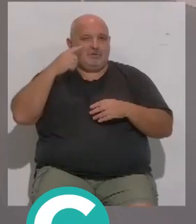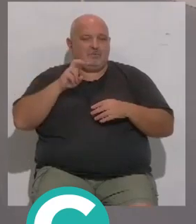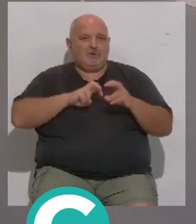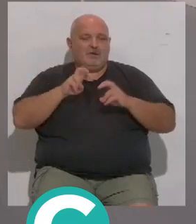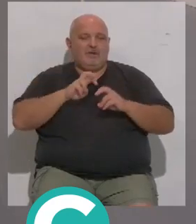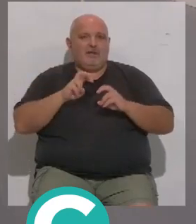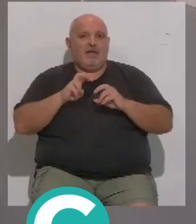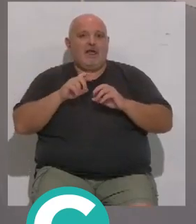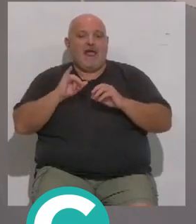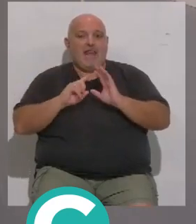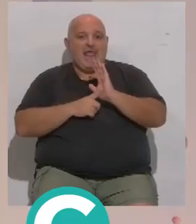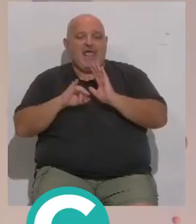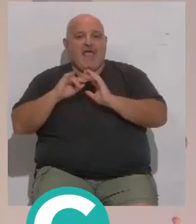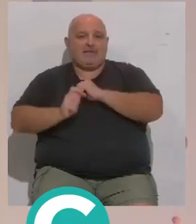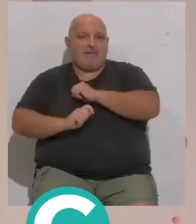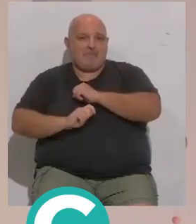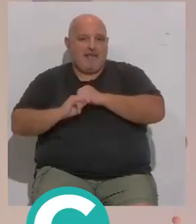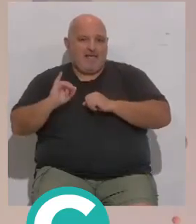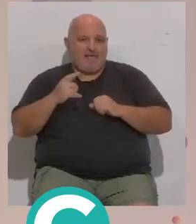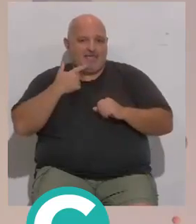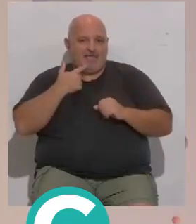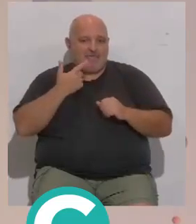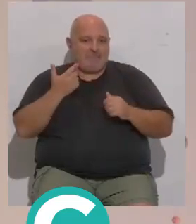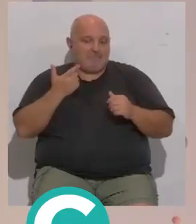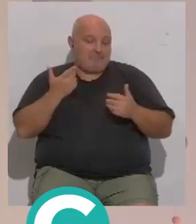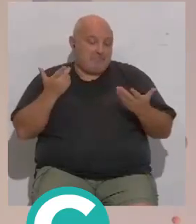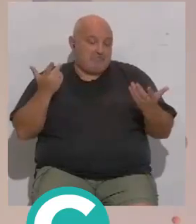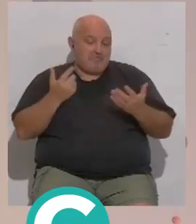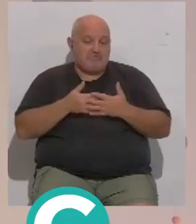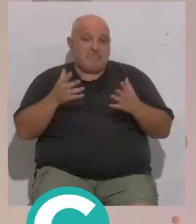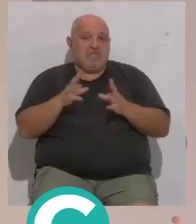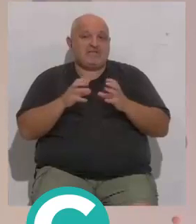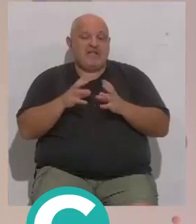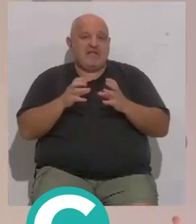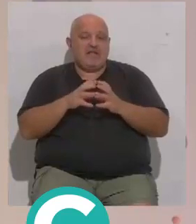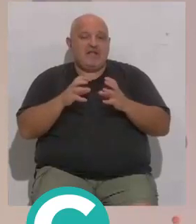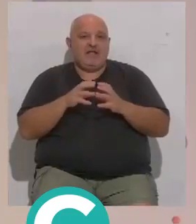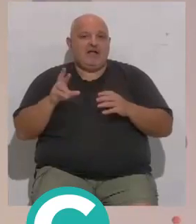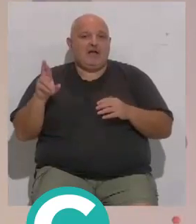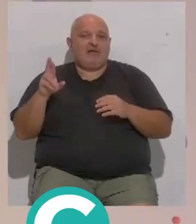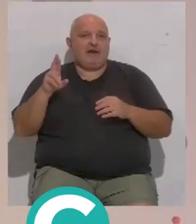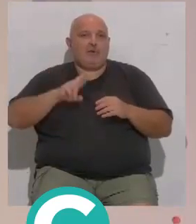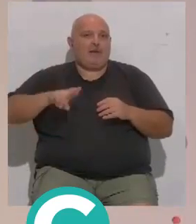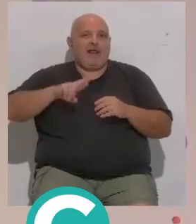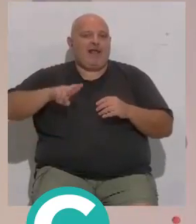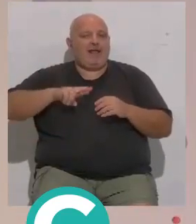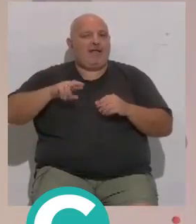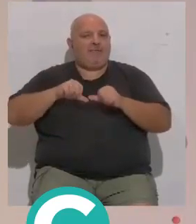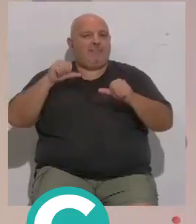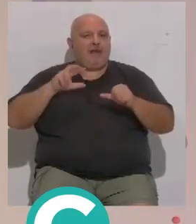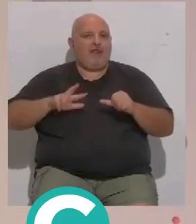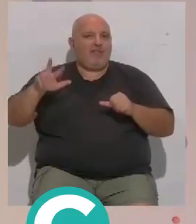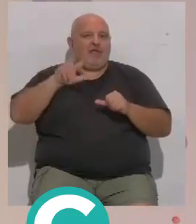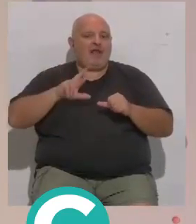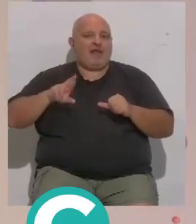ley, echa la trampa. Tienen ese deseo por volver nuevamente a recuperar la grandeza a nivel nacional y a